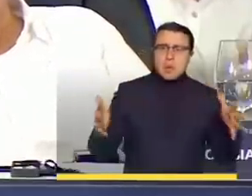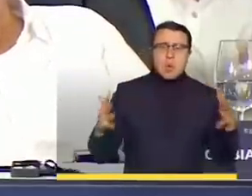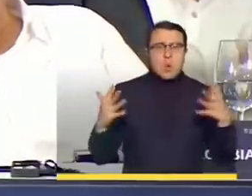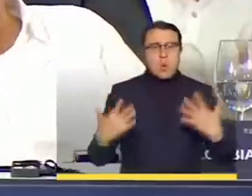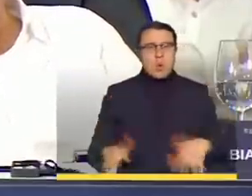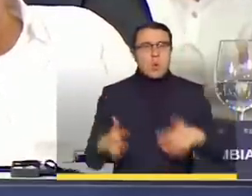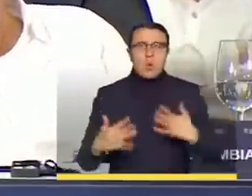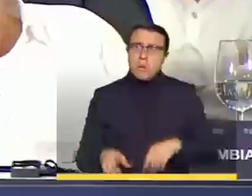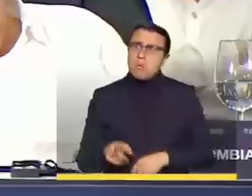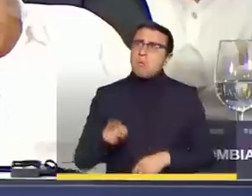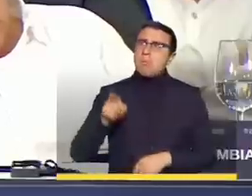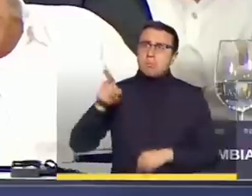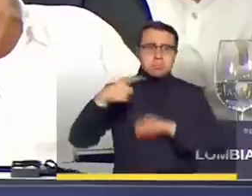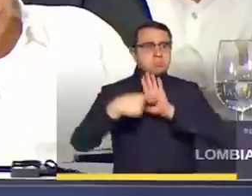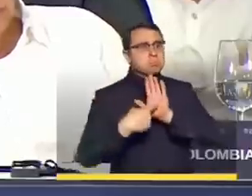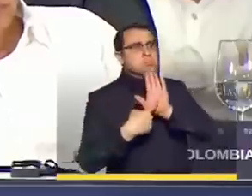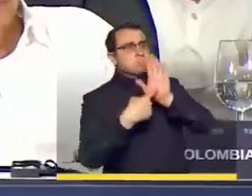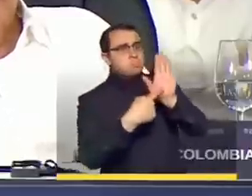podría hacerse